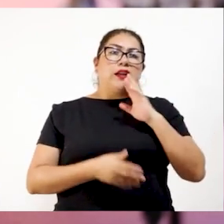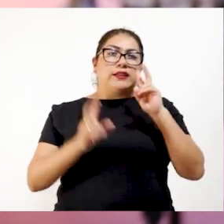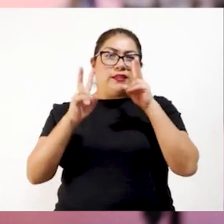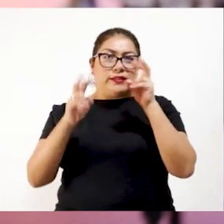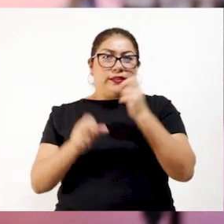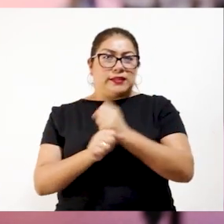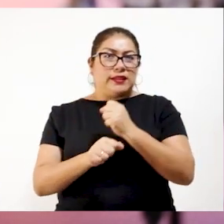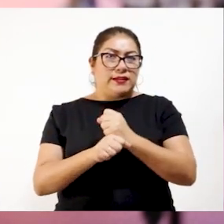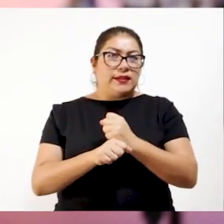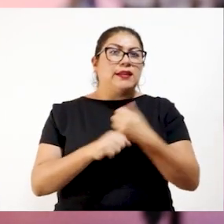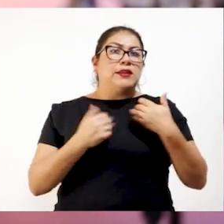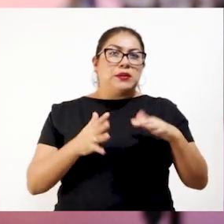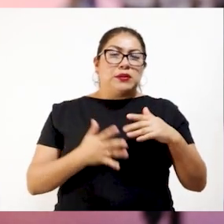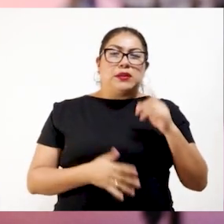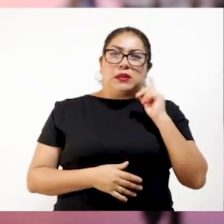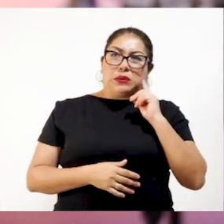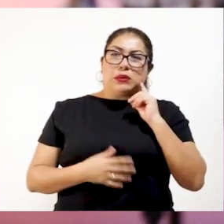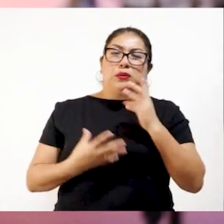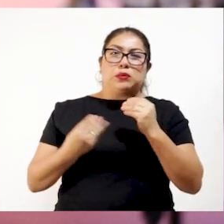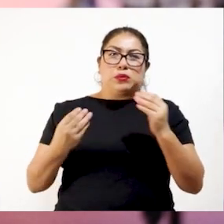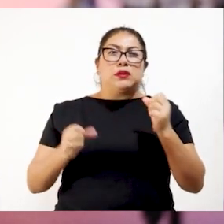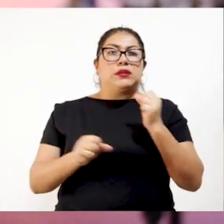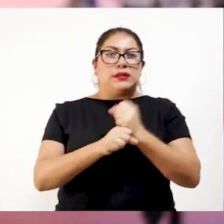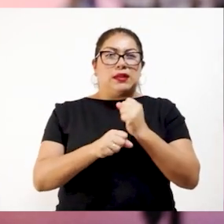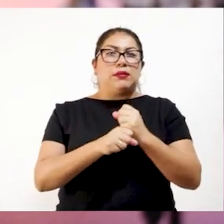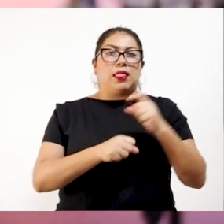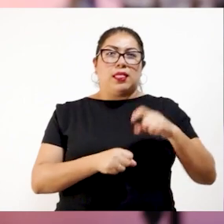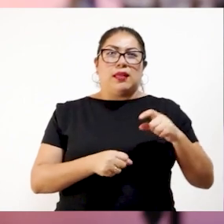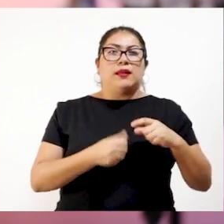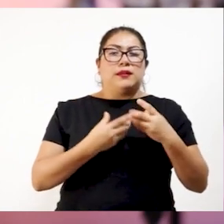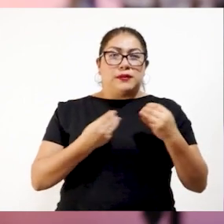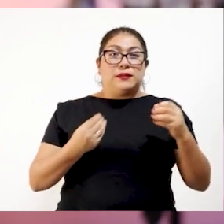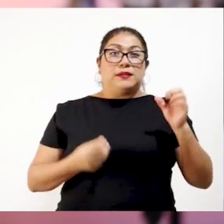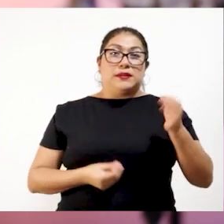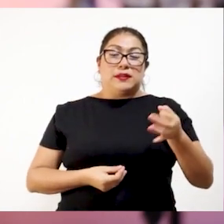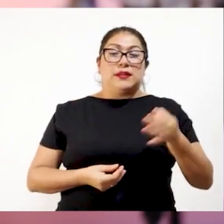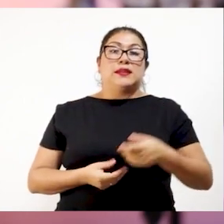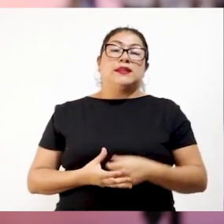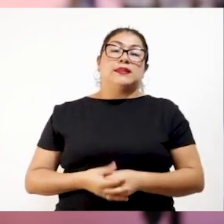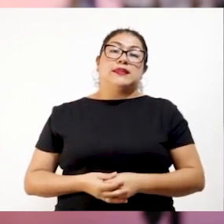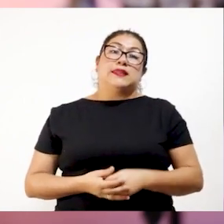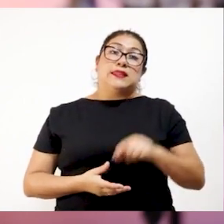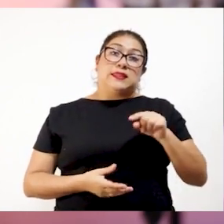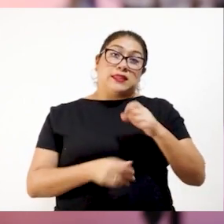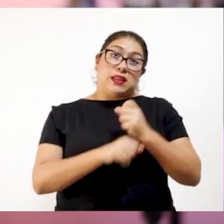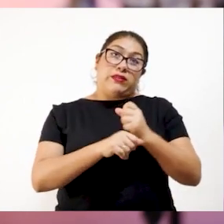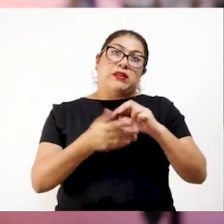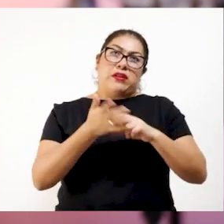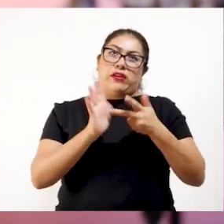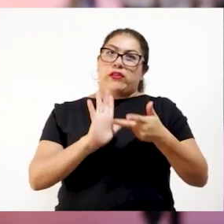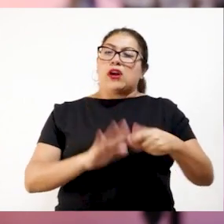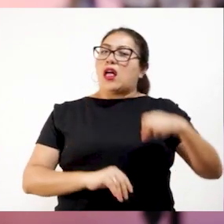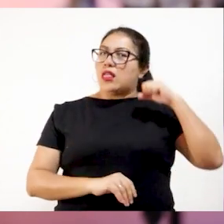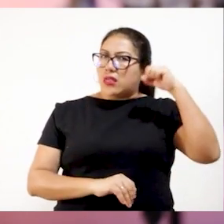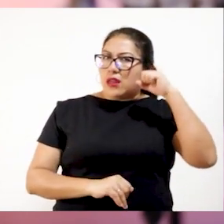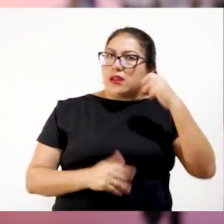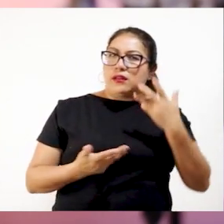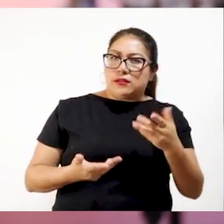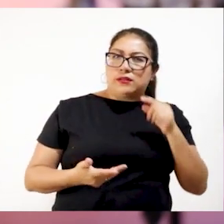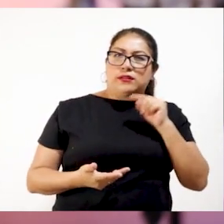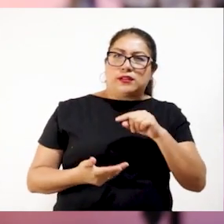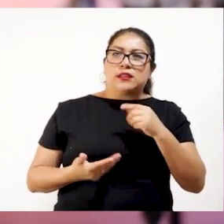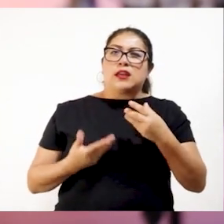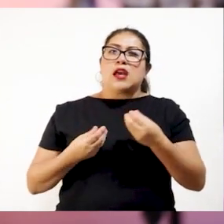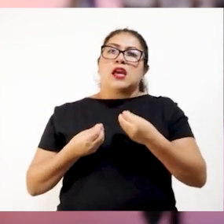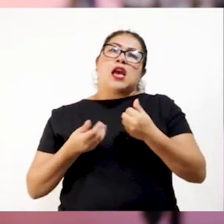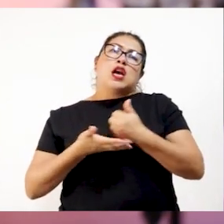tema trabajo. Es un tema bastante álgido que hay que cubrir, porque el trabajo es un derecho y es